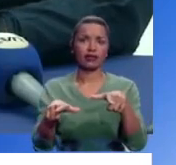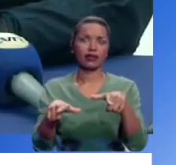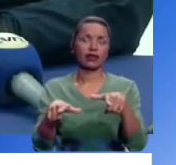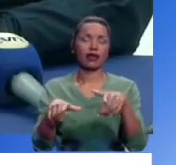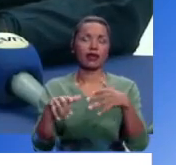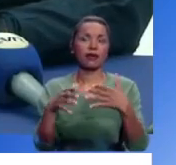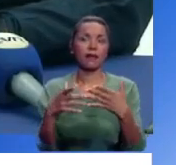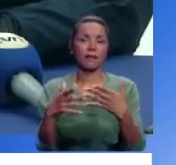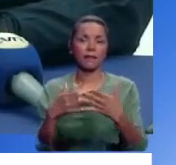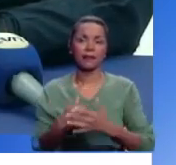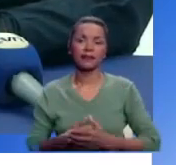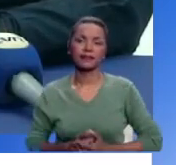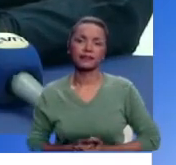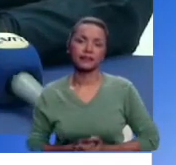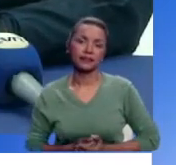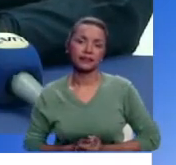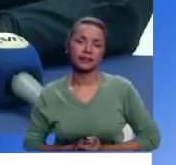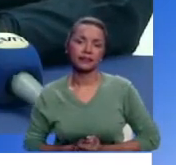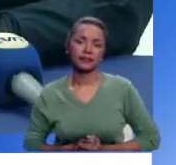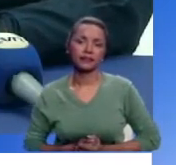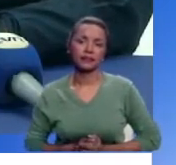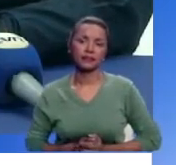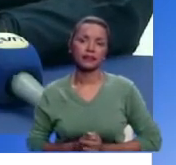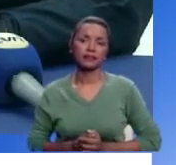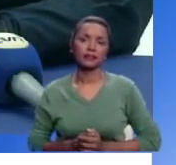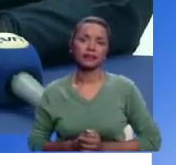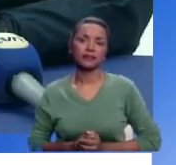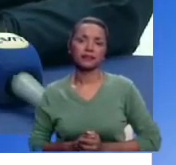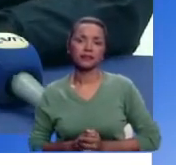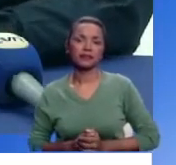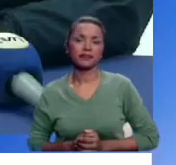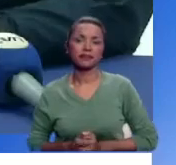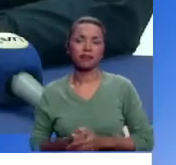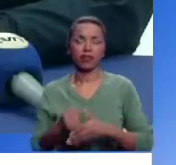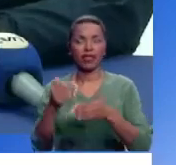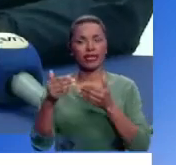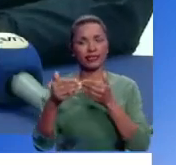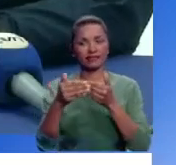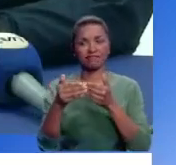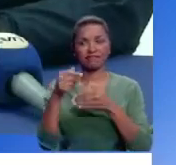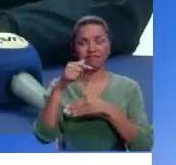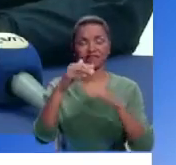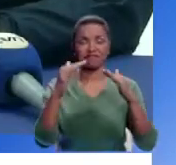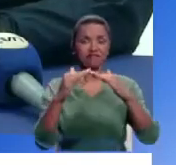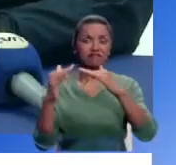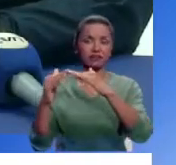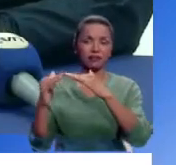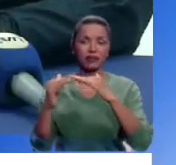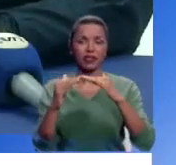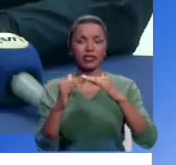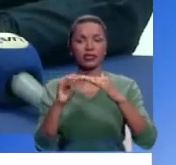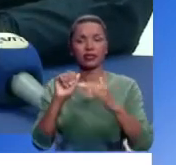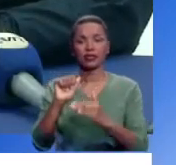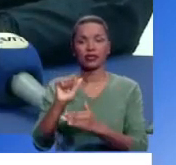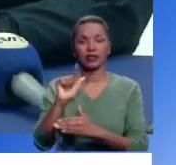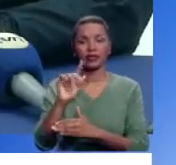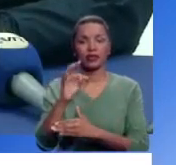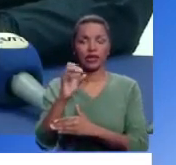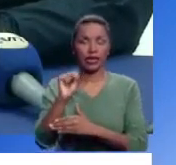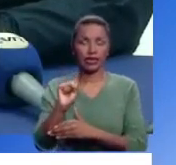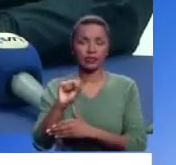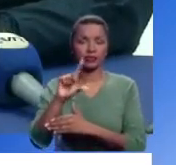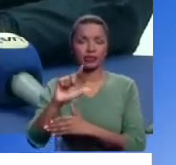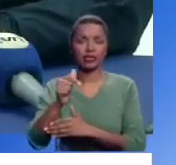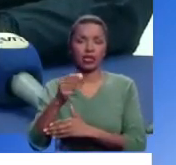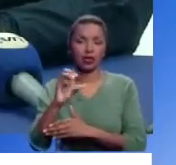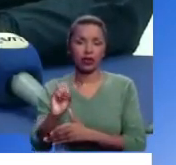desarrolló la operación, específicamente en el complejo hospital, complejo residencial Alto de los Lagos.